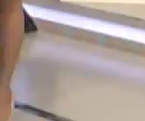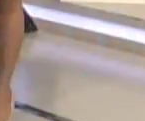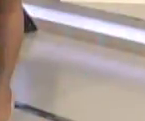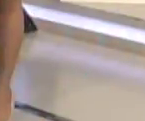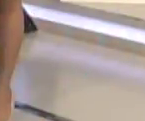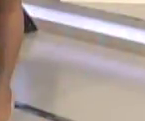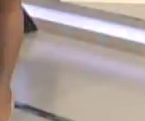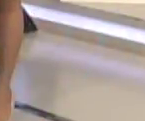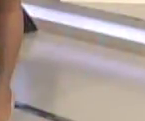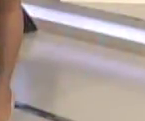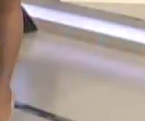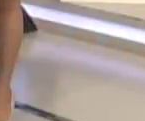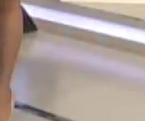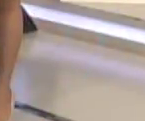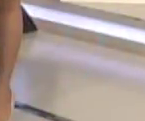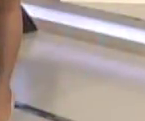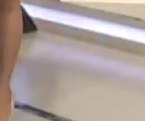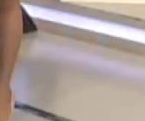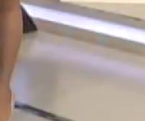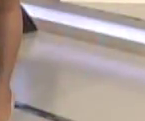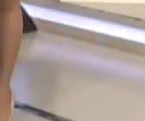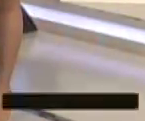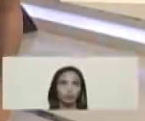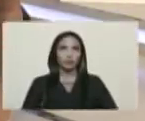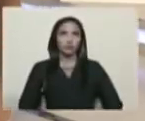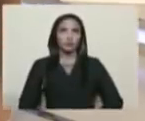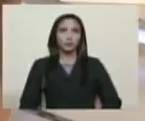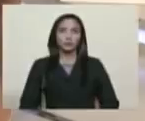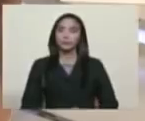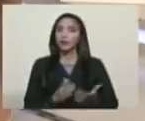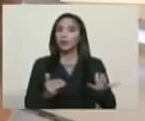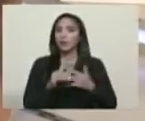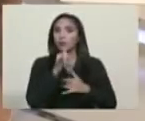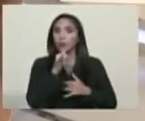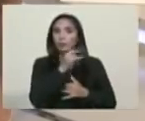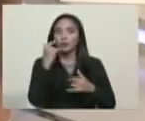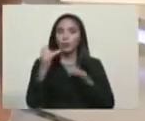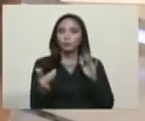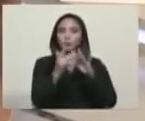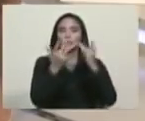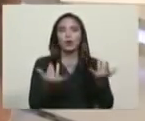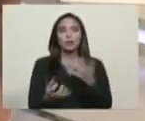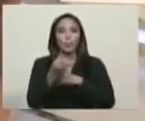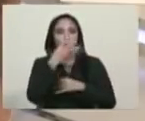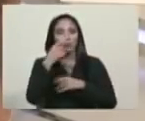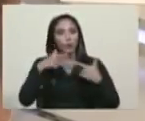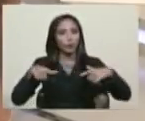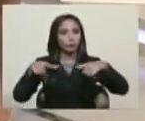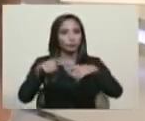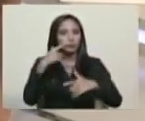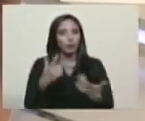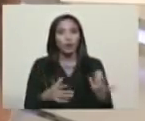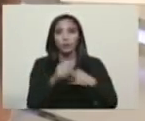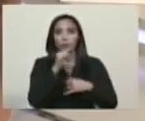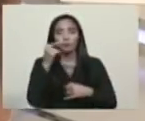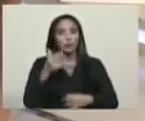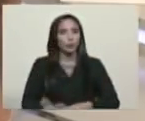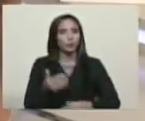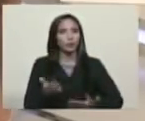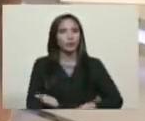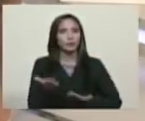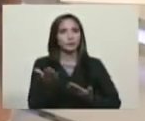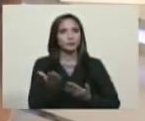Amigos televidentes, hacemos el presente avance informativo y de inmediato nos trasladamos al Palacio de Miraflores con información de último momento.